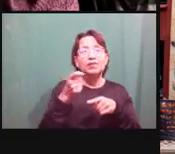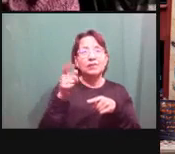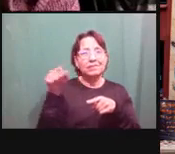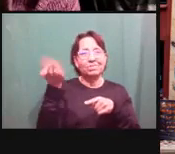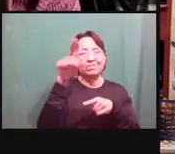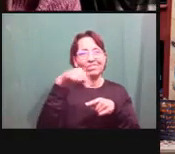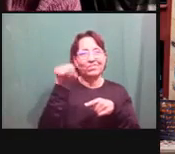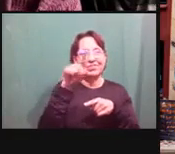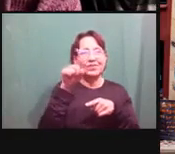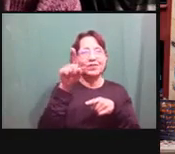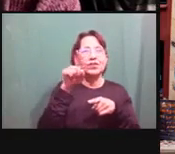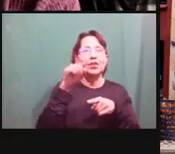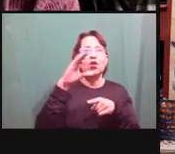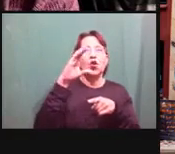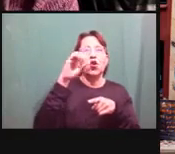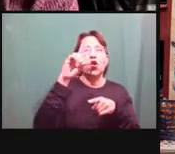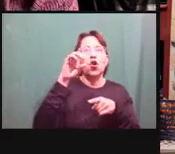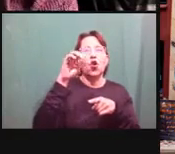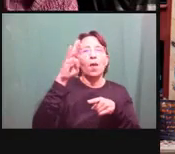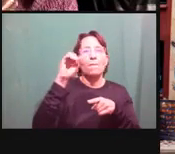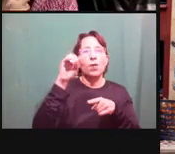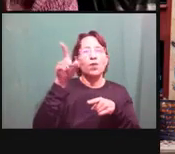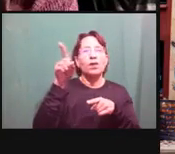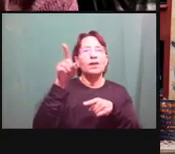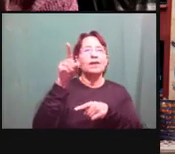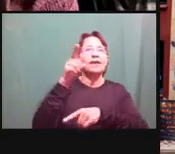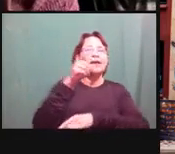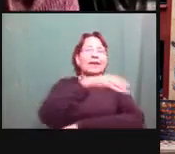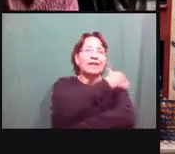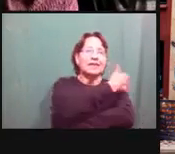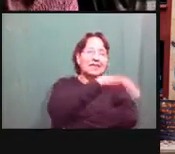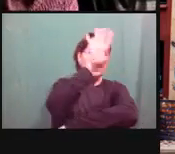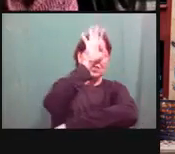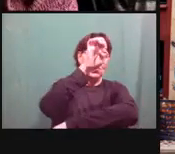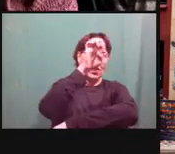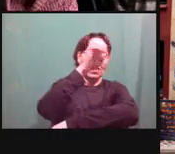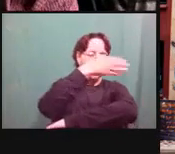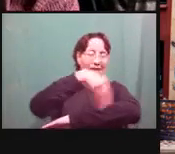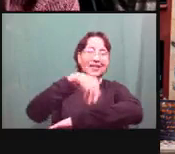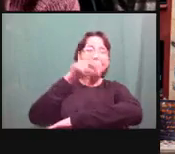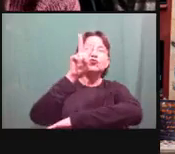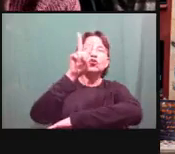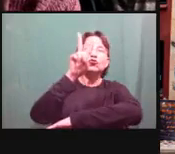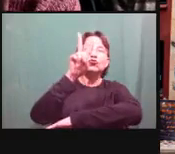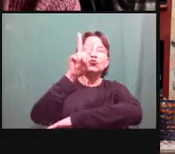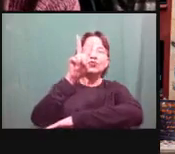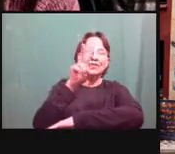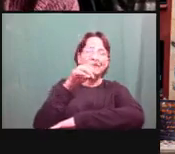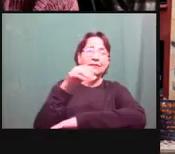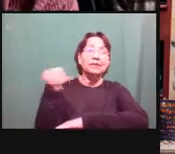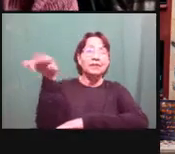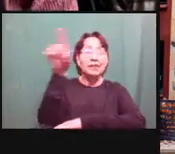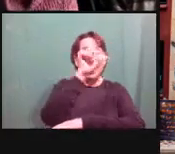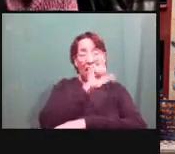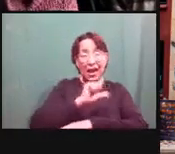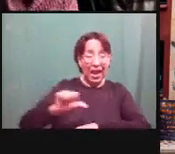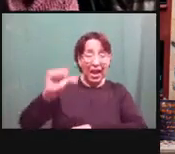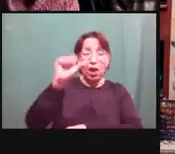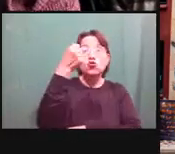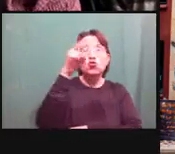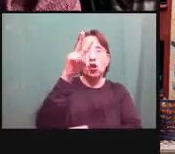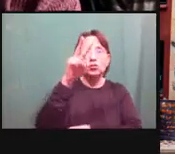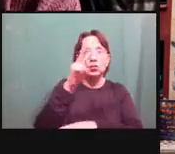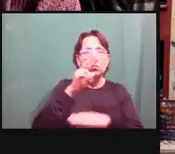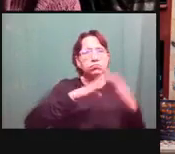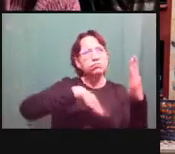la fachada del Colombo, en la 19 con carrera segunda, acá en Las Aguas, haciendo una pintada, 12 mujeres muralistas. Vamos a